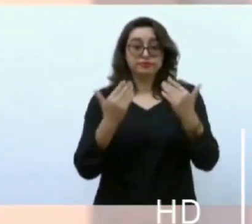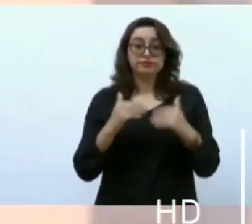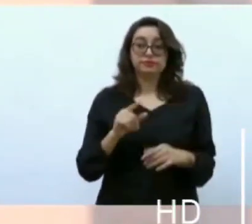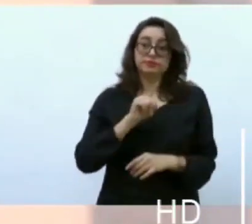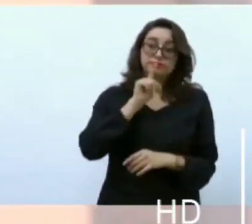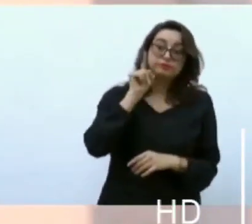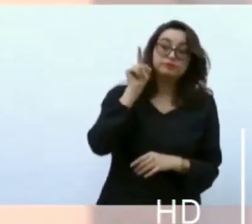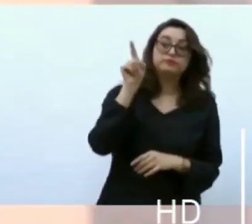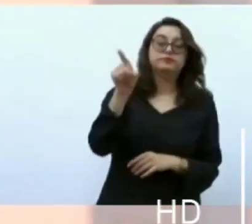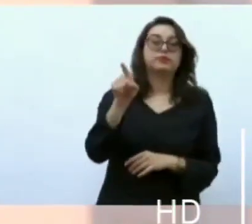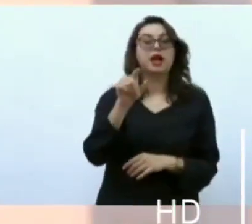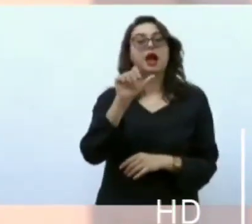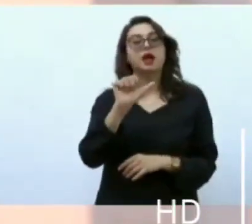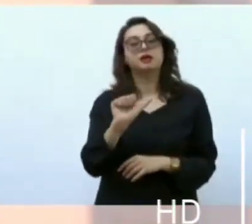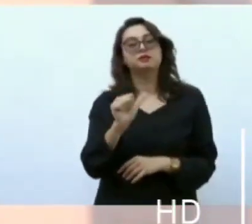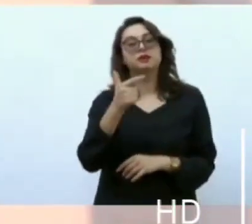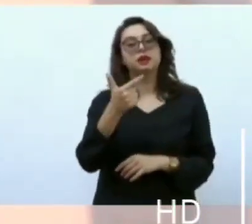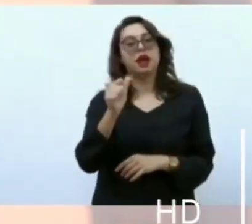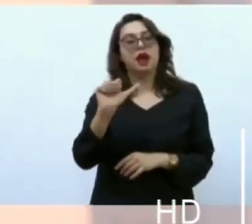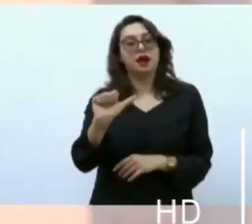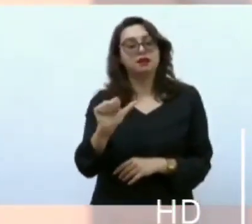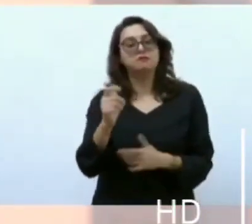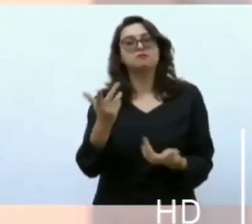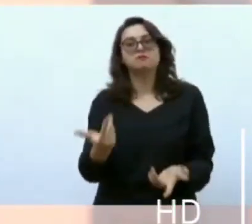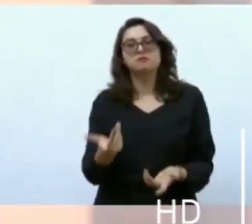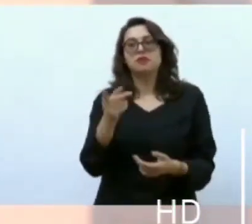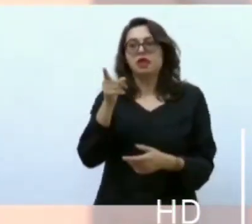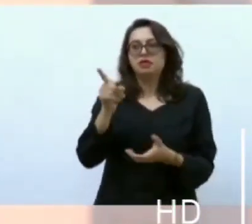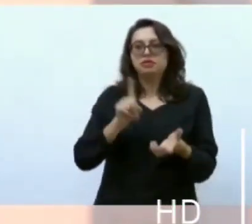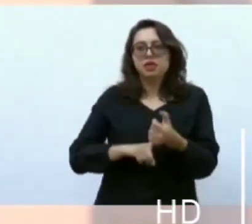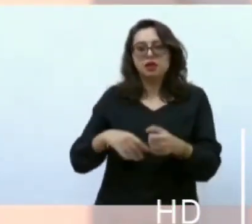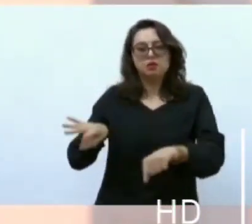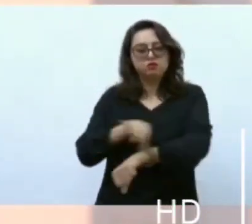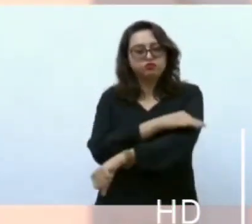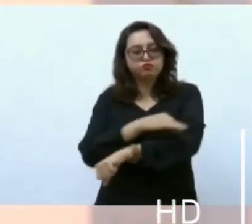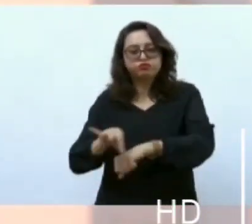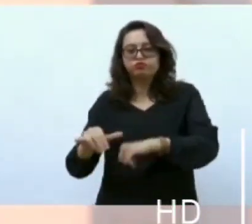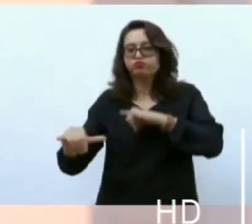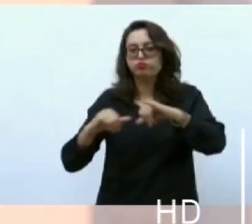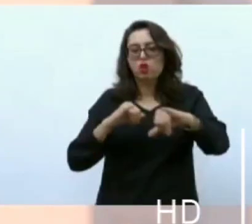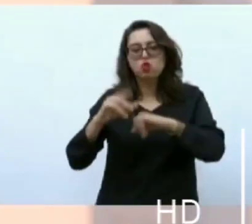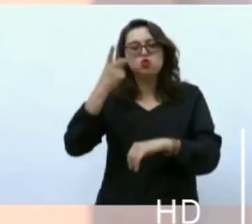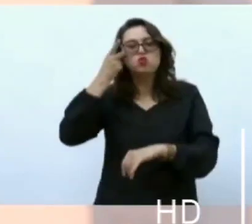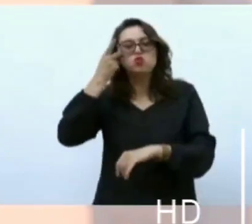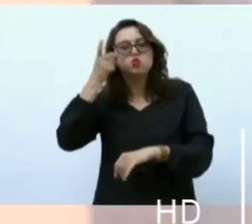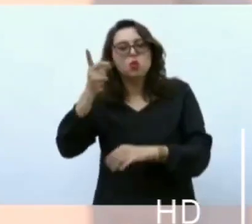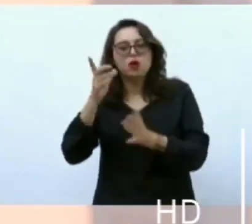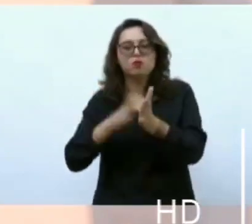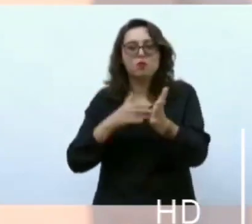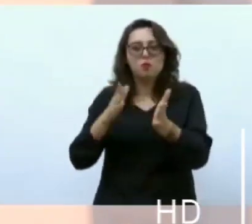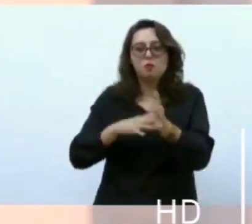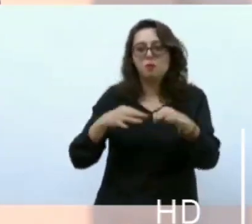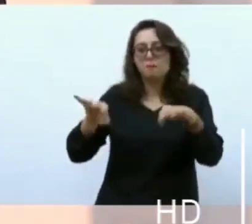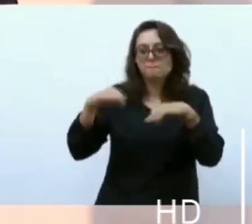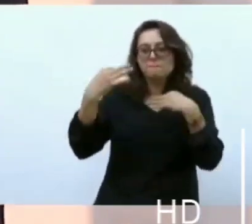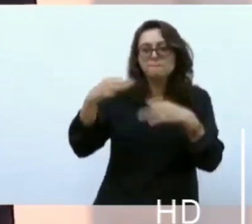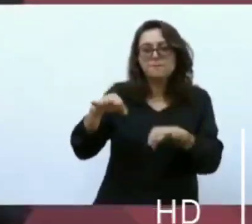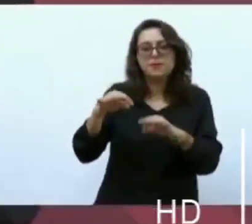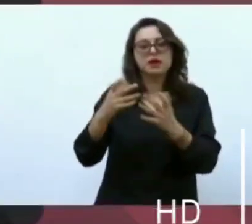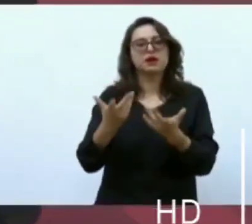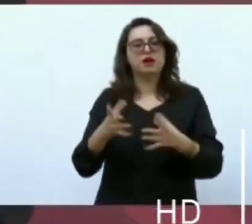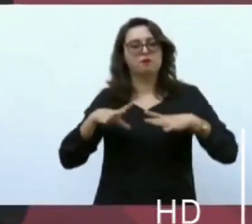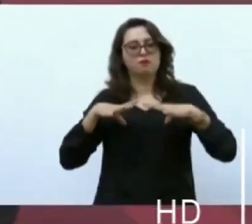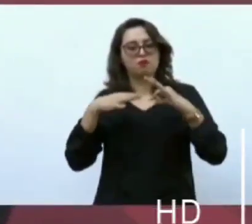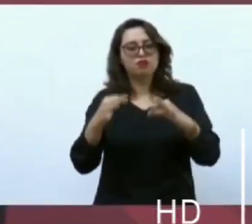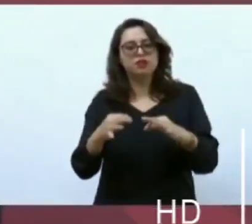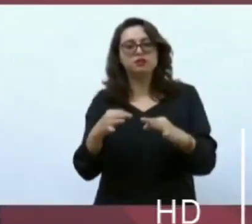guarda planos, códices, títulos primordiales, testimonios de